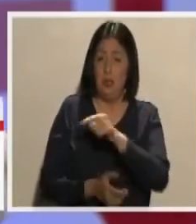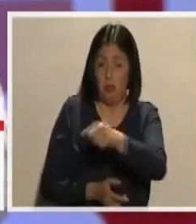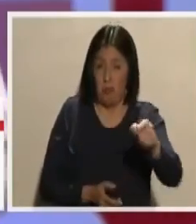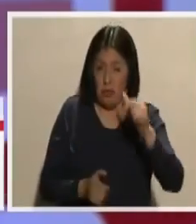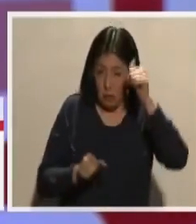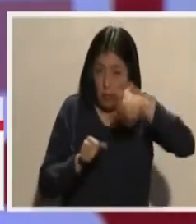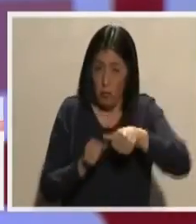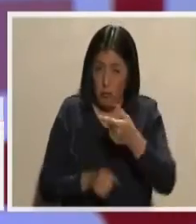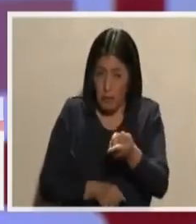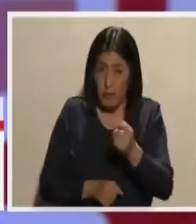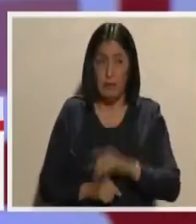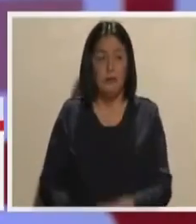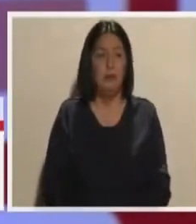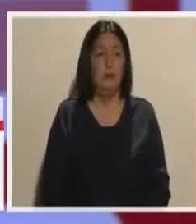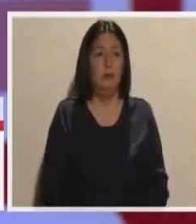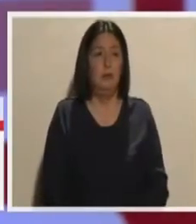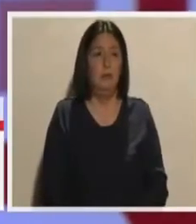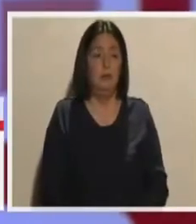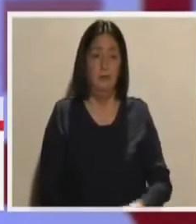recordamos,